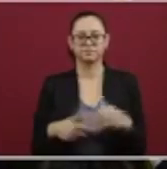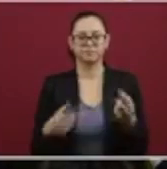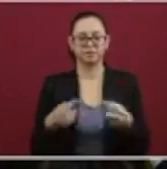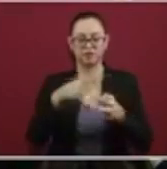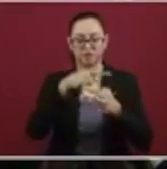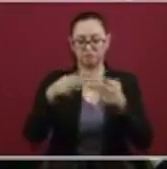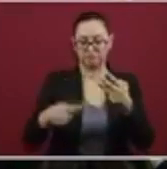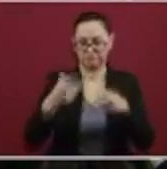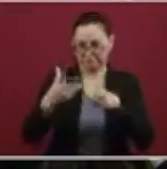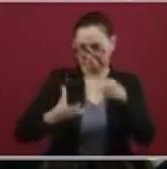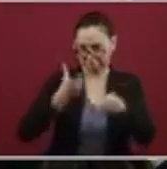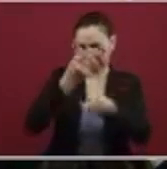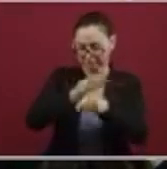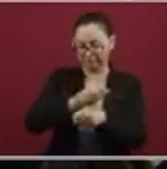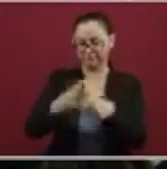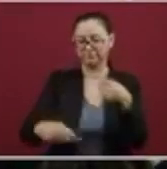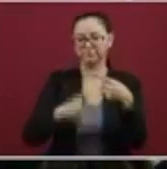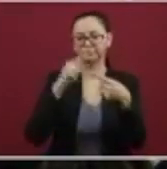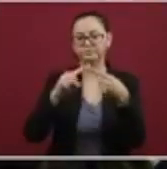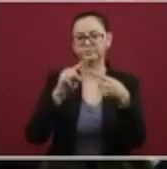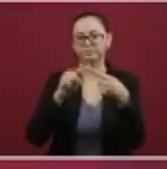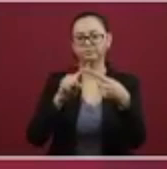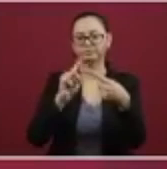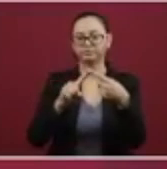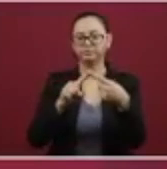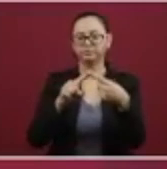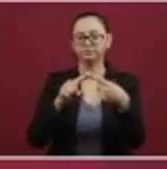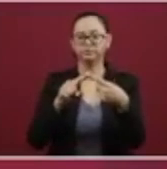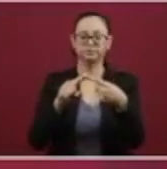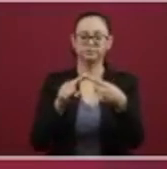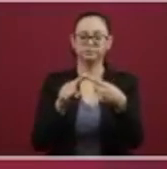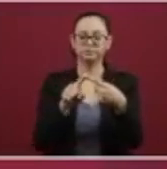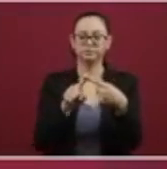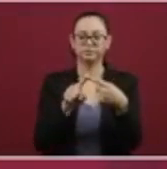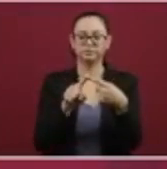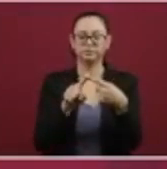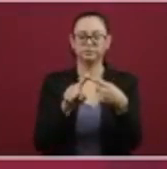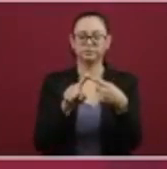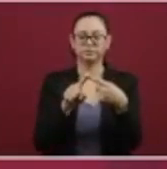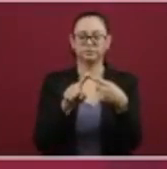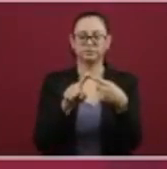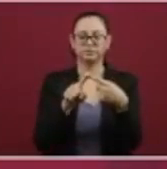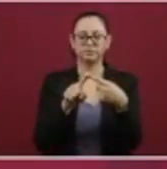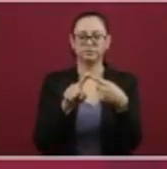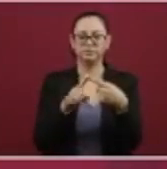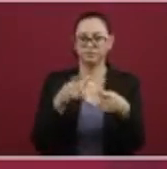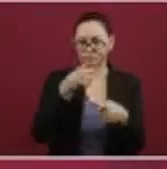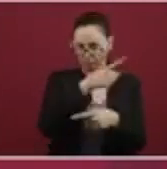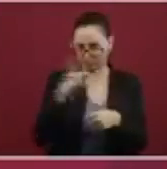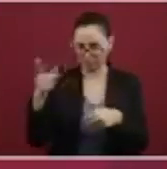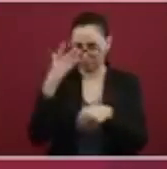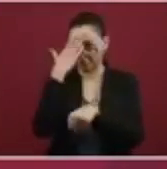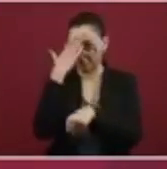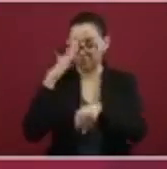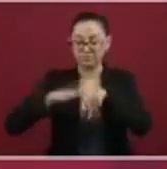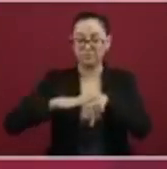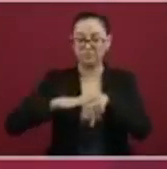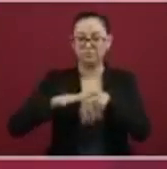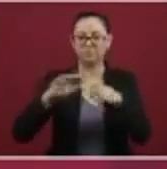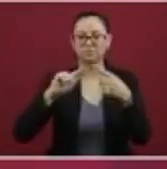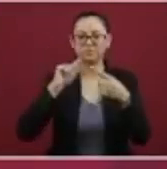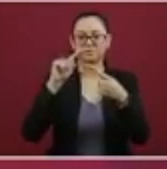adicionales. Una, para que se tenga en cuenta,